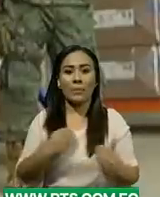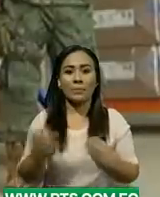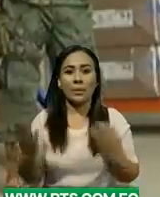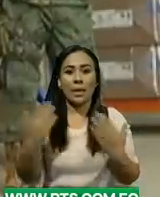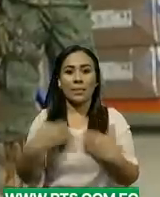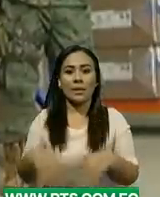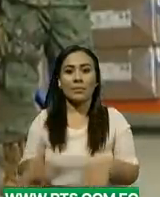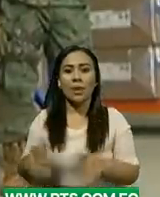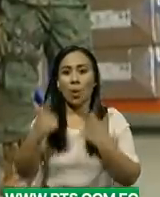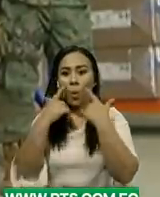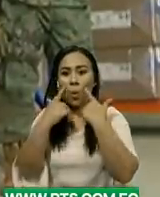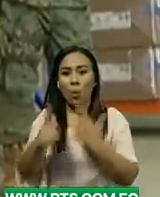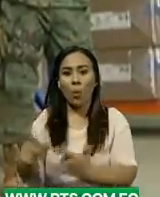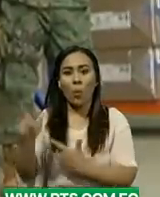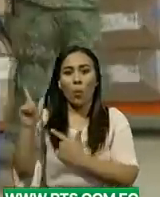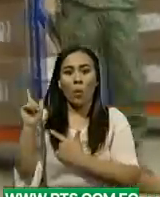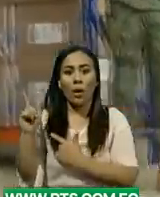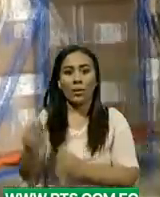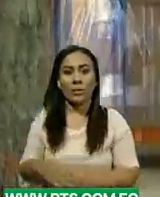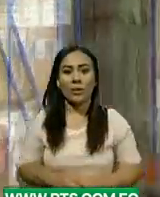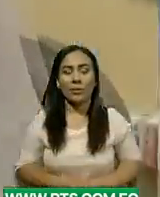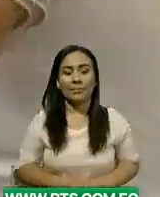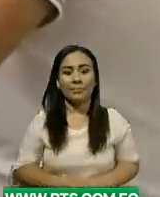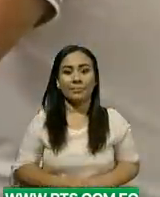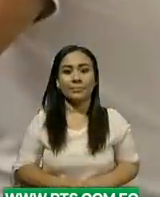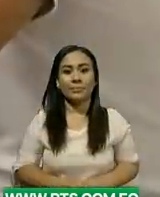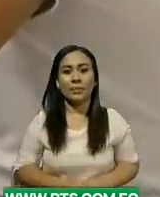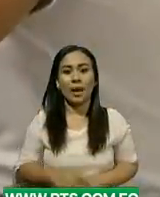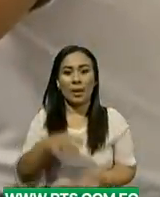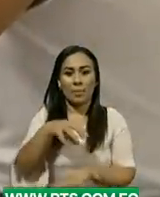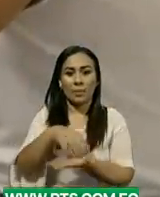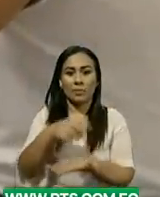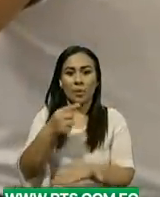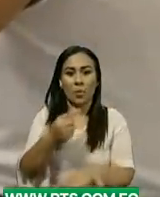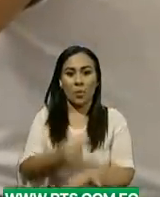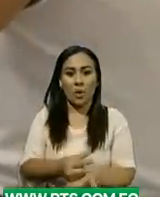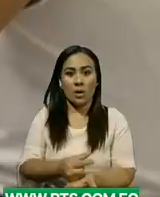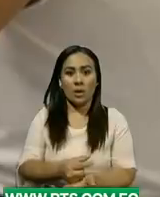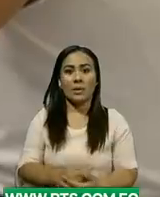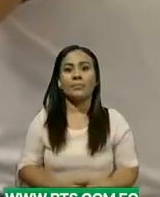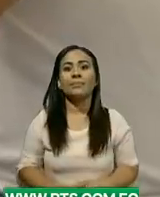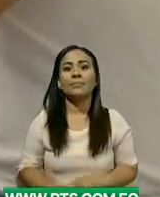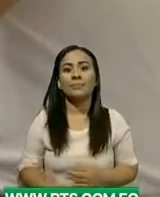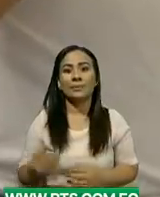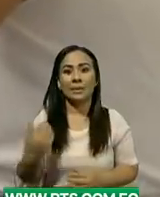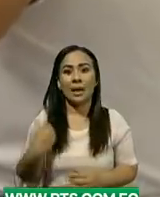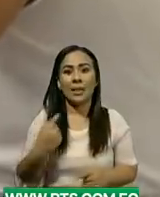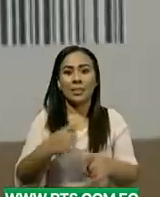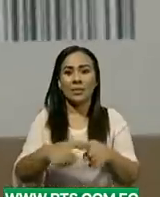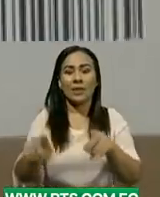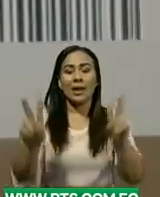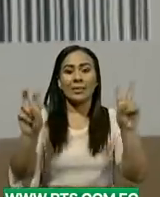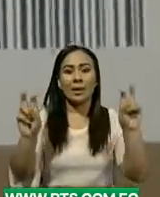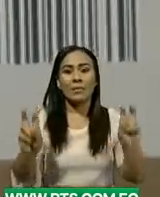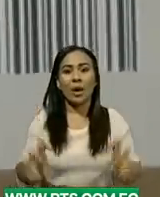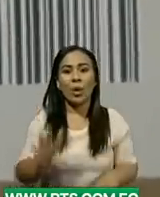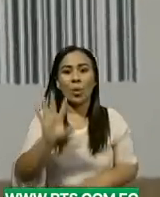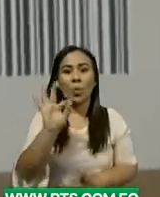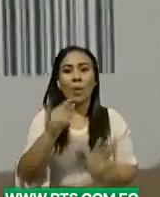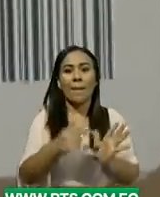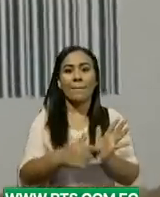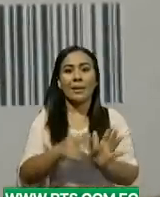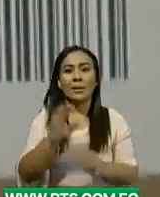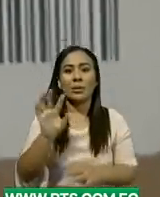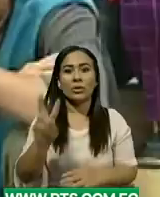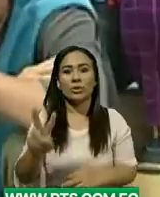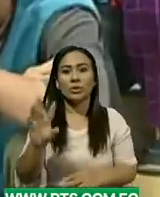con resguardo de las Fuerzas Armadas. En la provincia del Guayas existirán 9.239 juntas receptoras